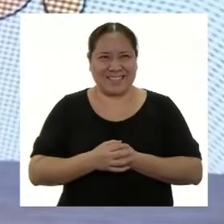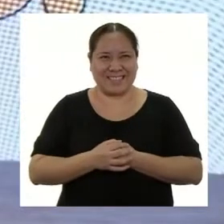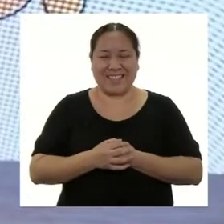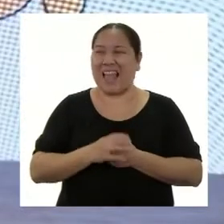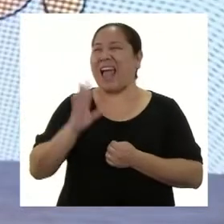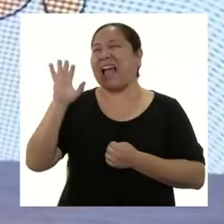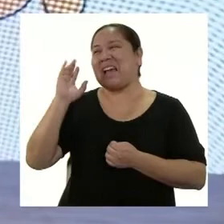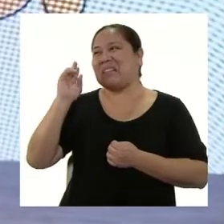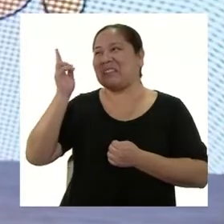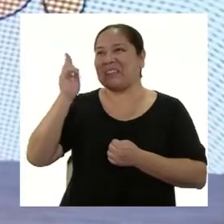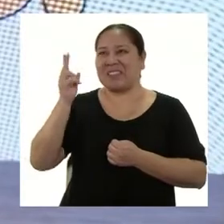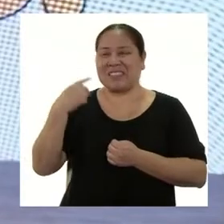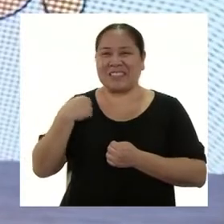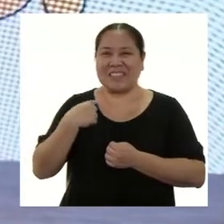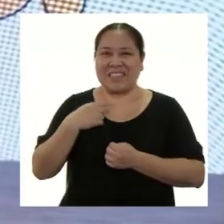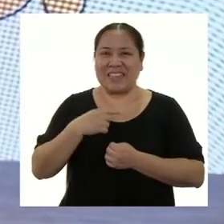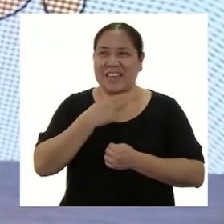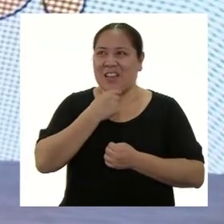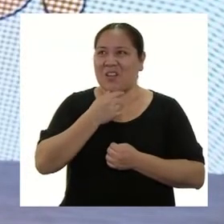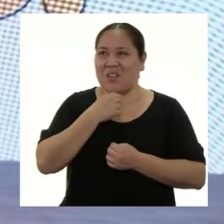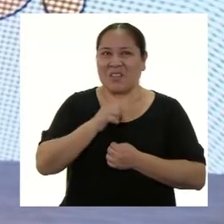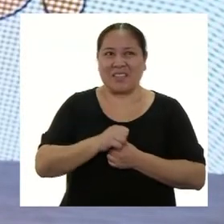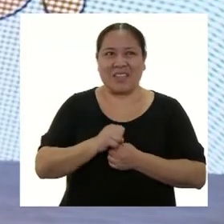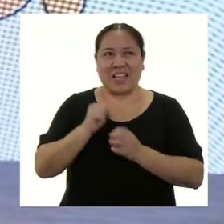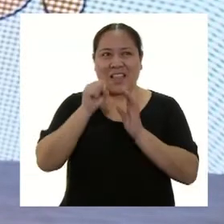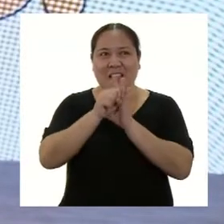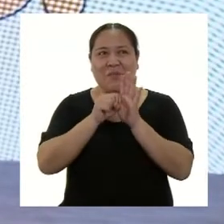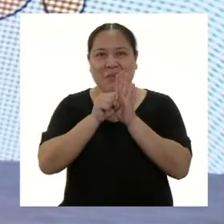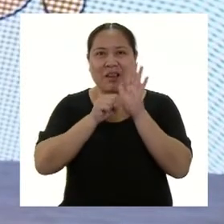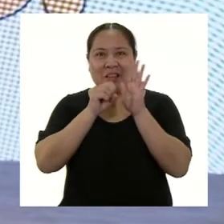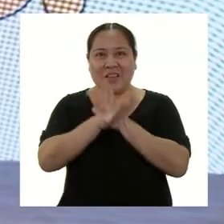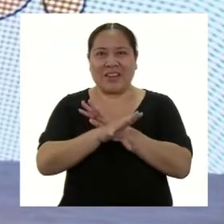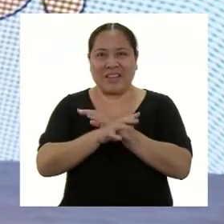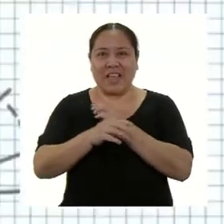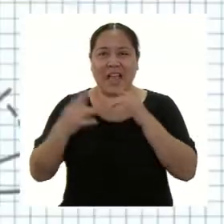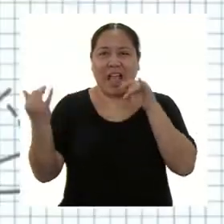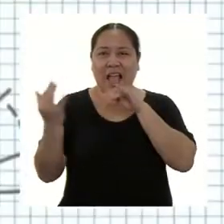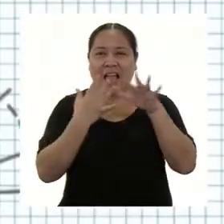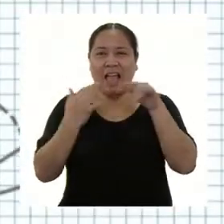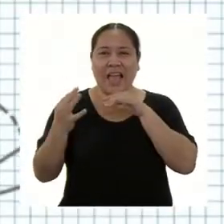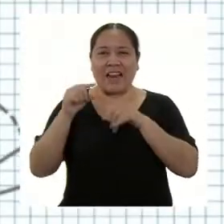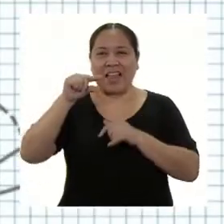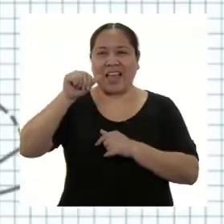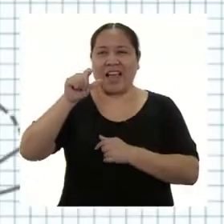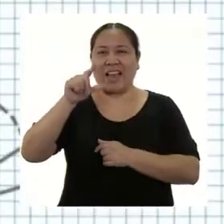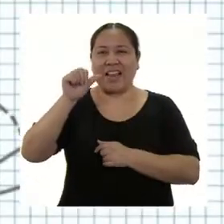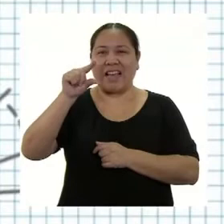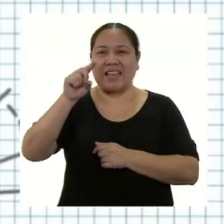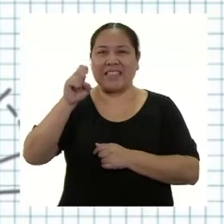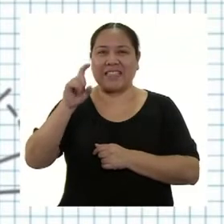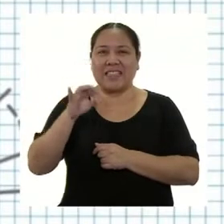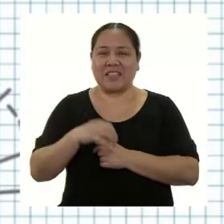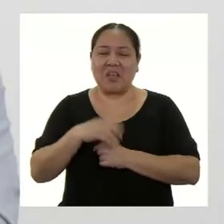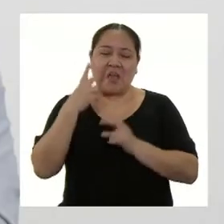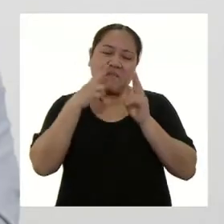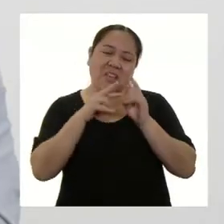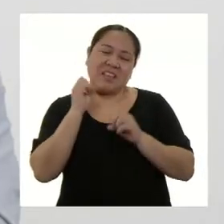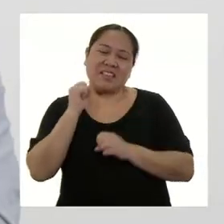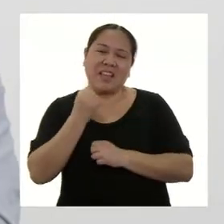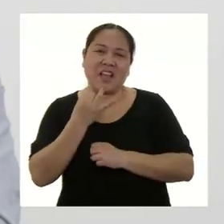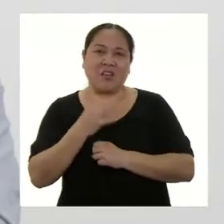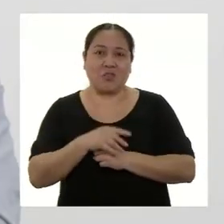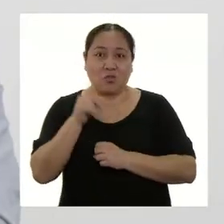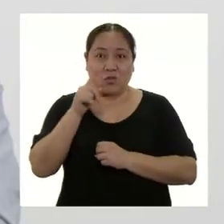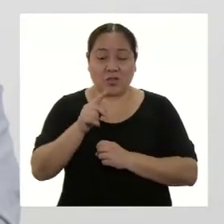Ah, profesor, veo que le gusta la saga de la película La Guerra de las Galaxias. He visto algunas. Dime, Jonathan,